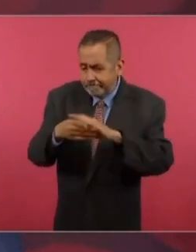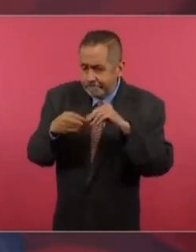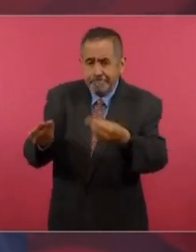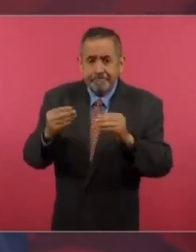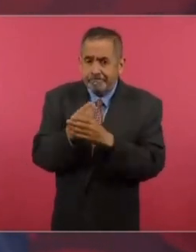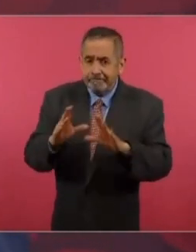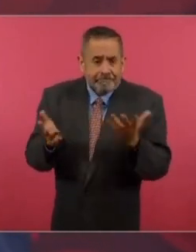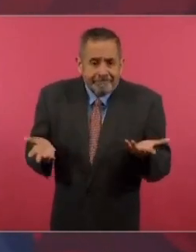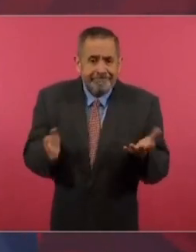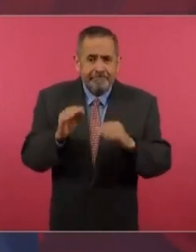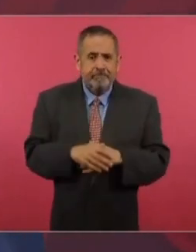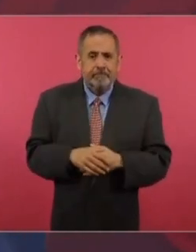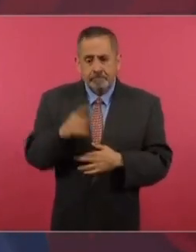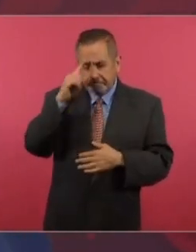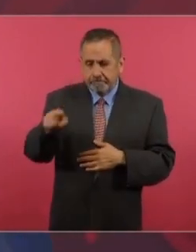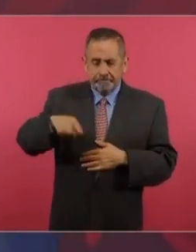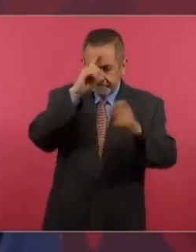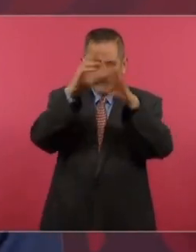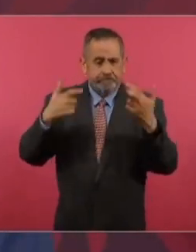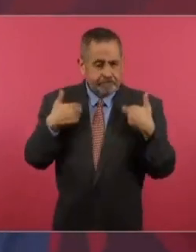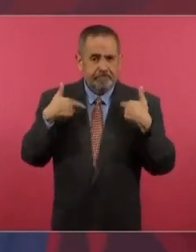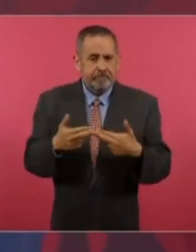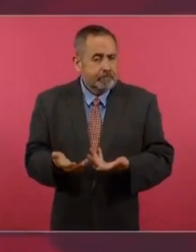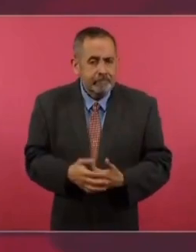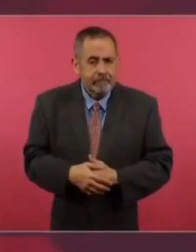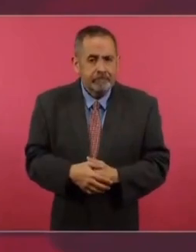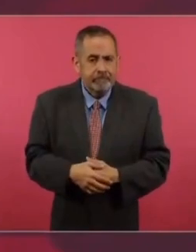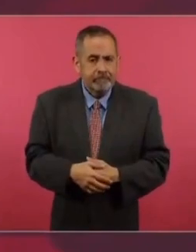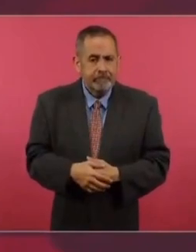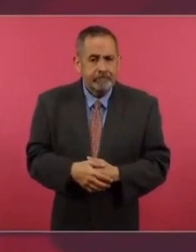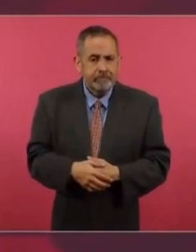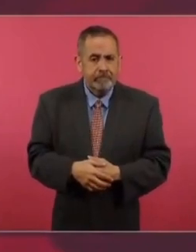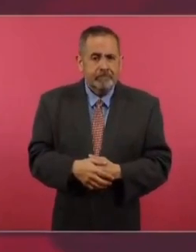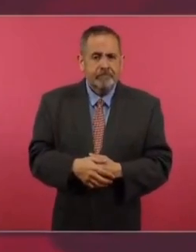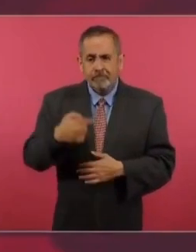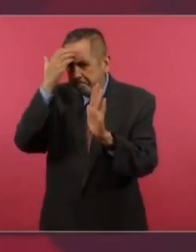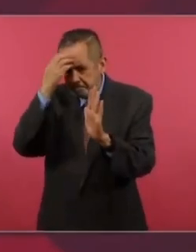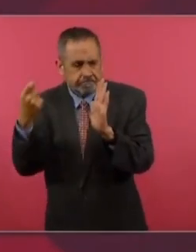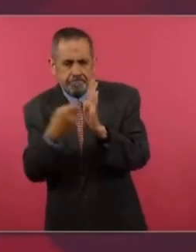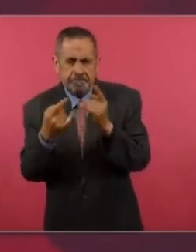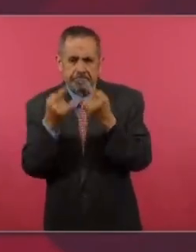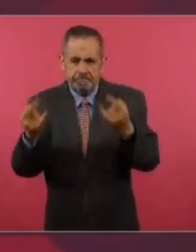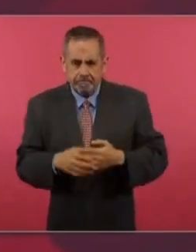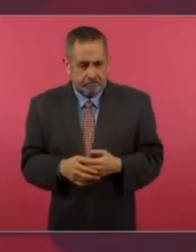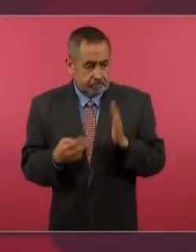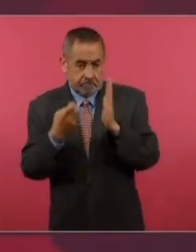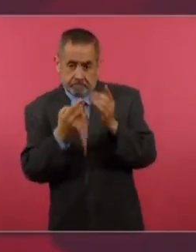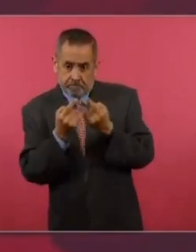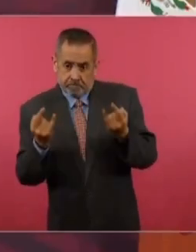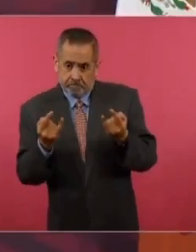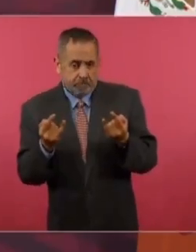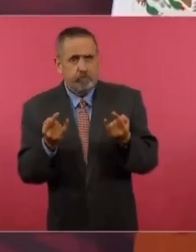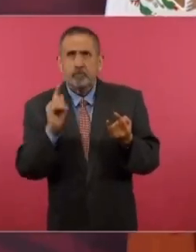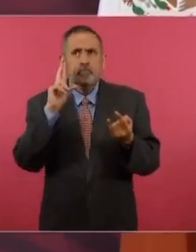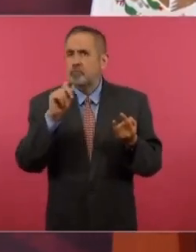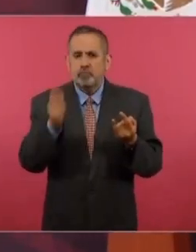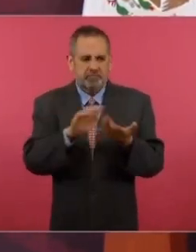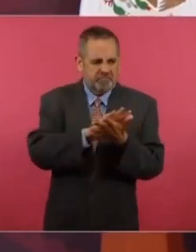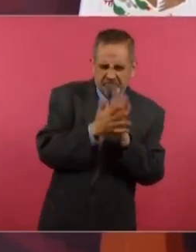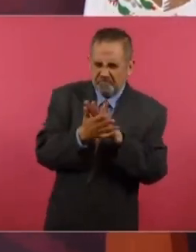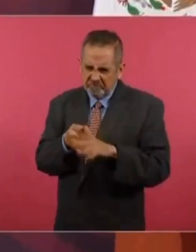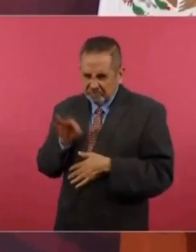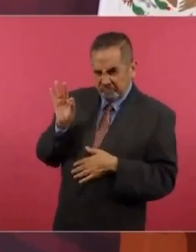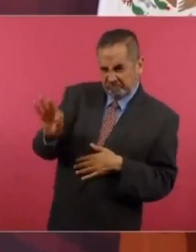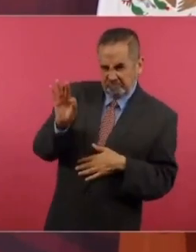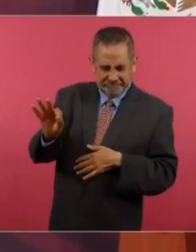México. Pero es para maestros, pues eso yo también lo he escrito. ¿Y qué tiene que ver eso con inyectar